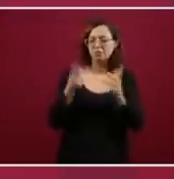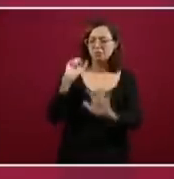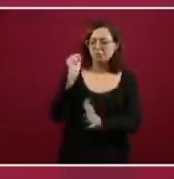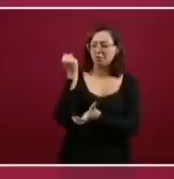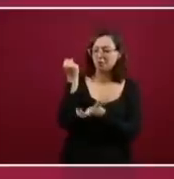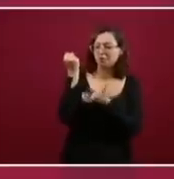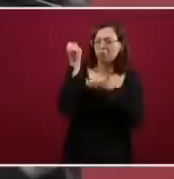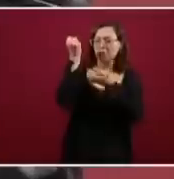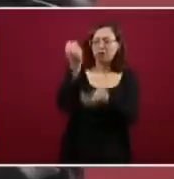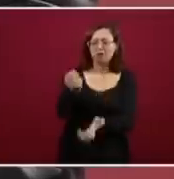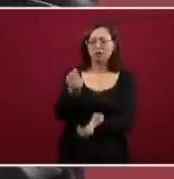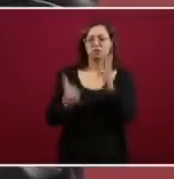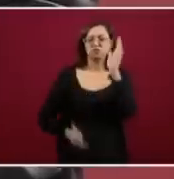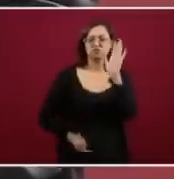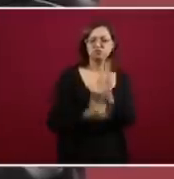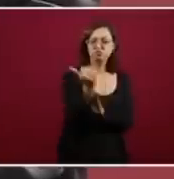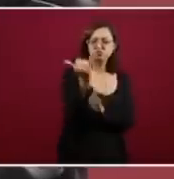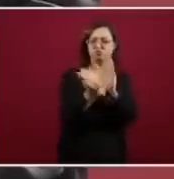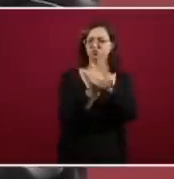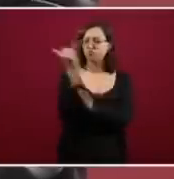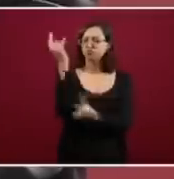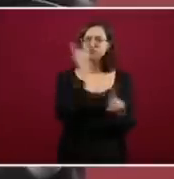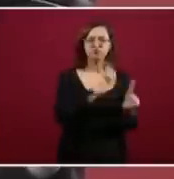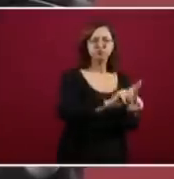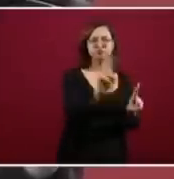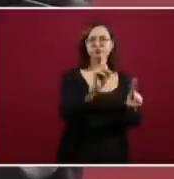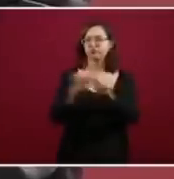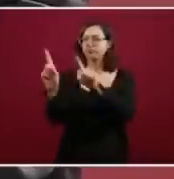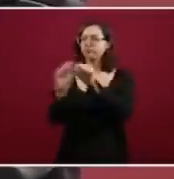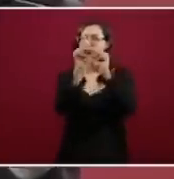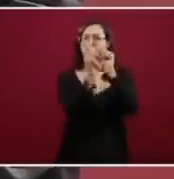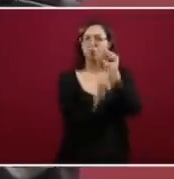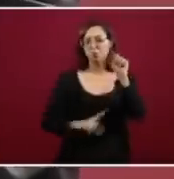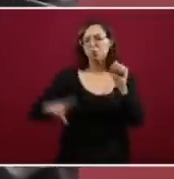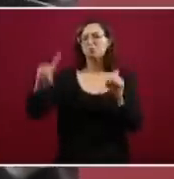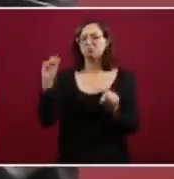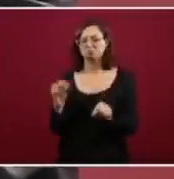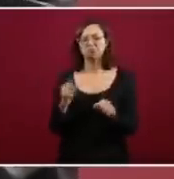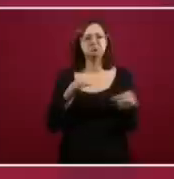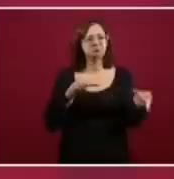para la infraestructura del país